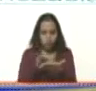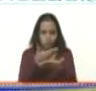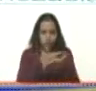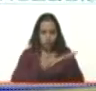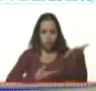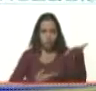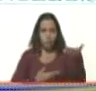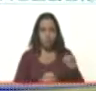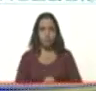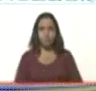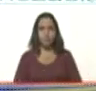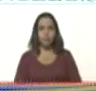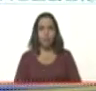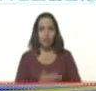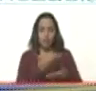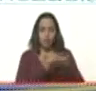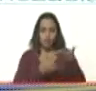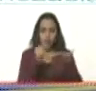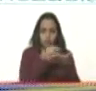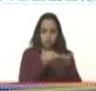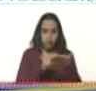La cartografía social,